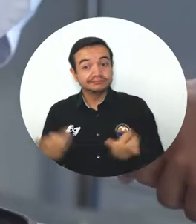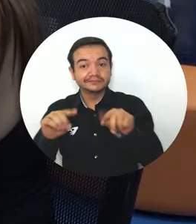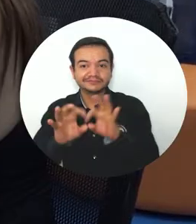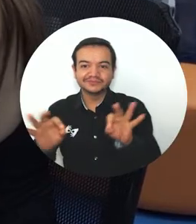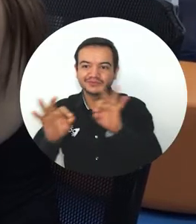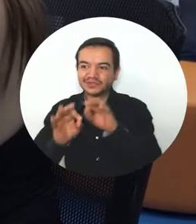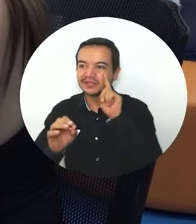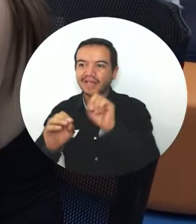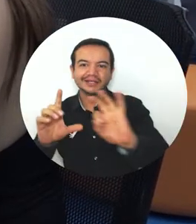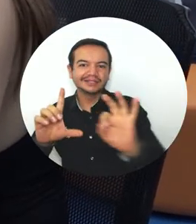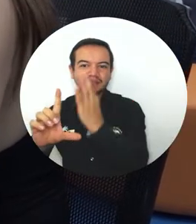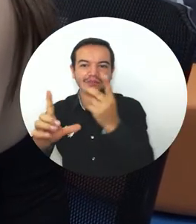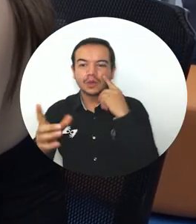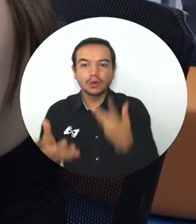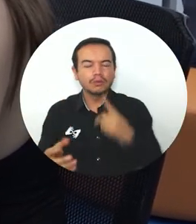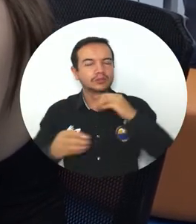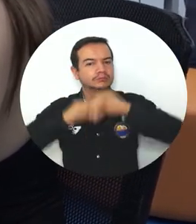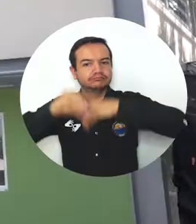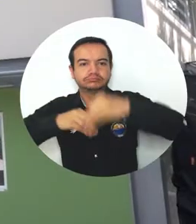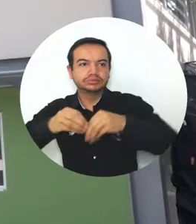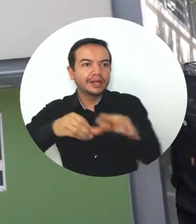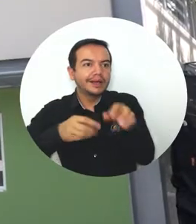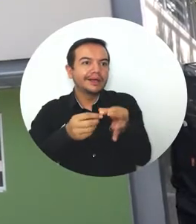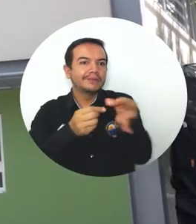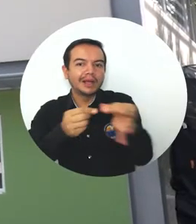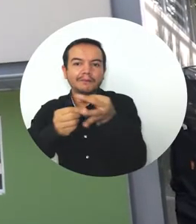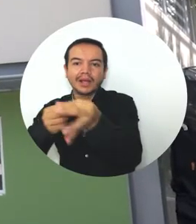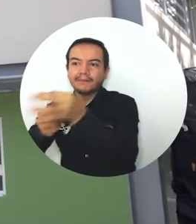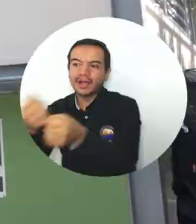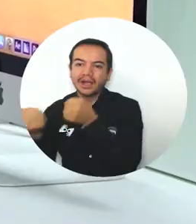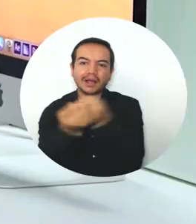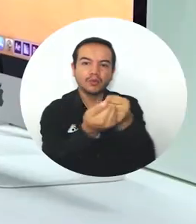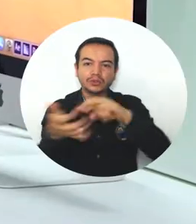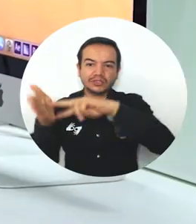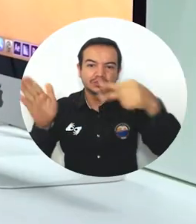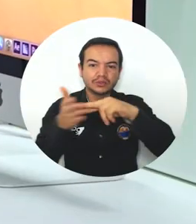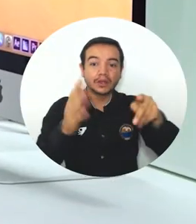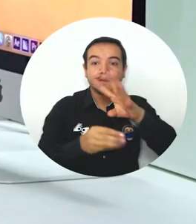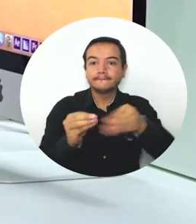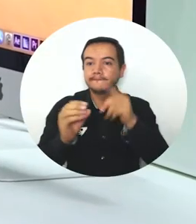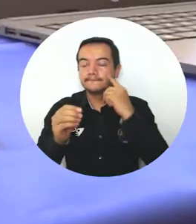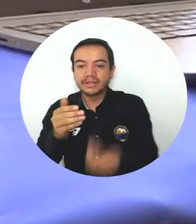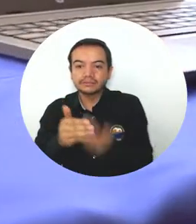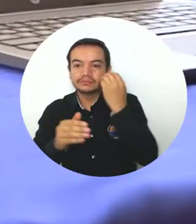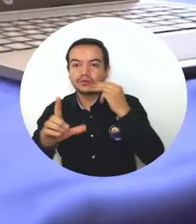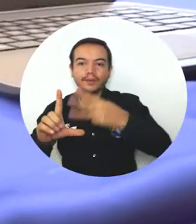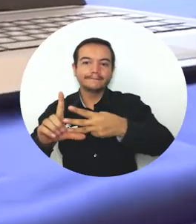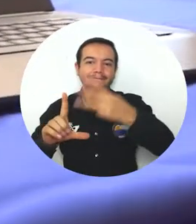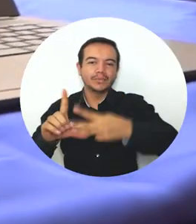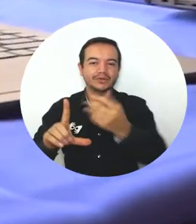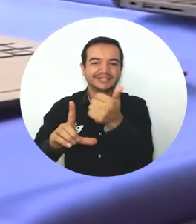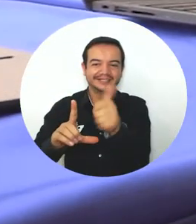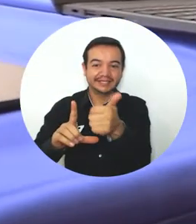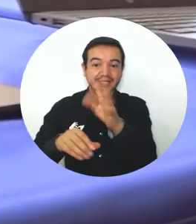como la instalación de sedes digitales en diferentes municipios, la creación del ecosistema de educación virtual Bloque 10, la entrega de